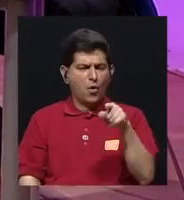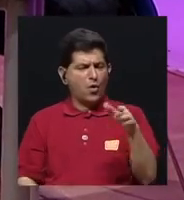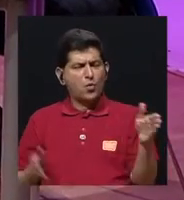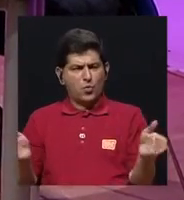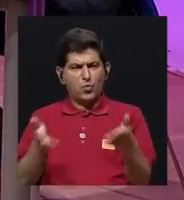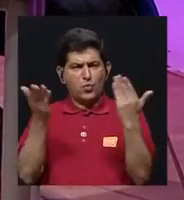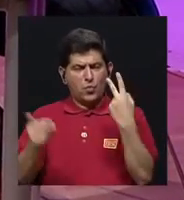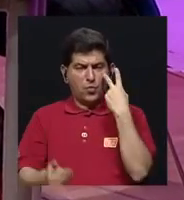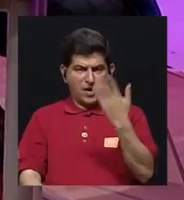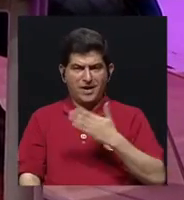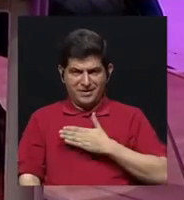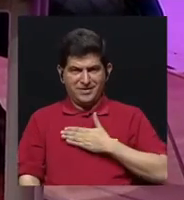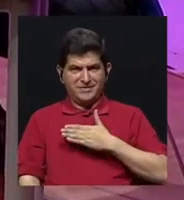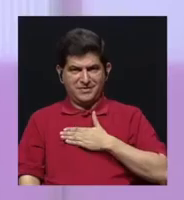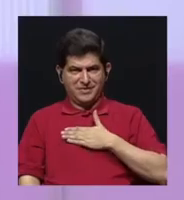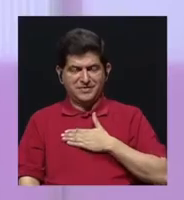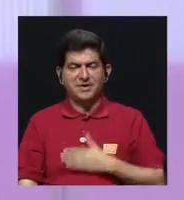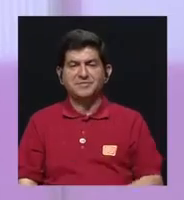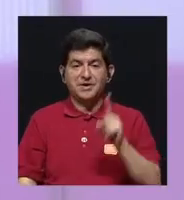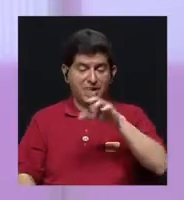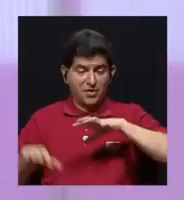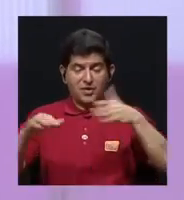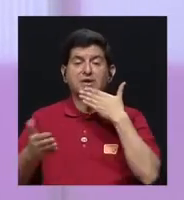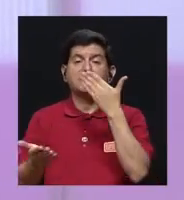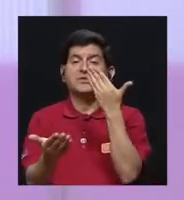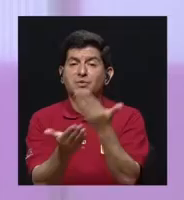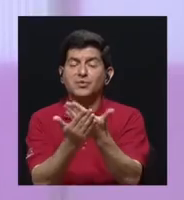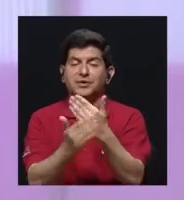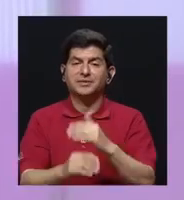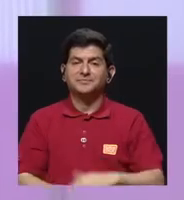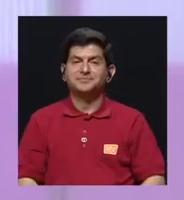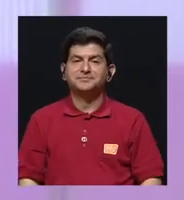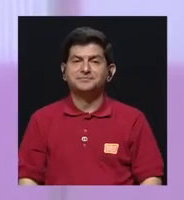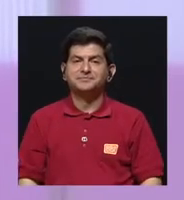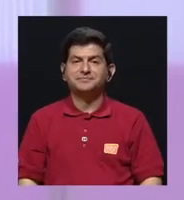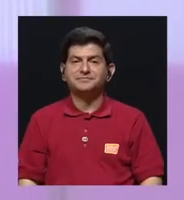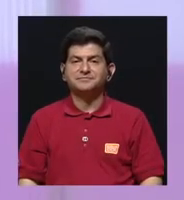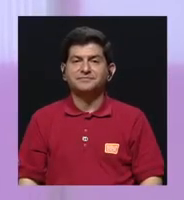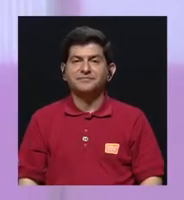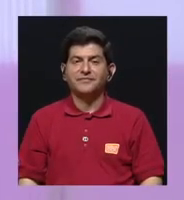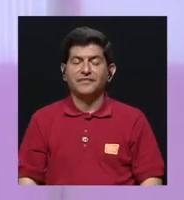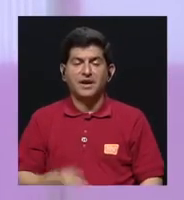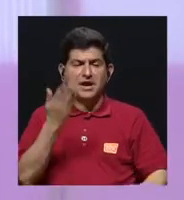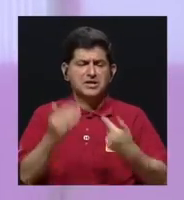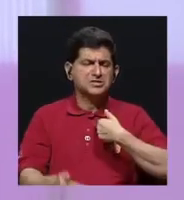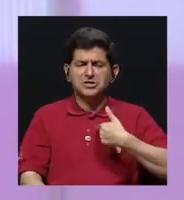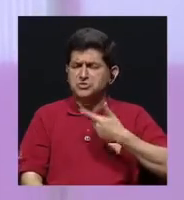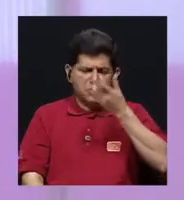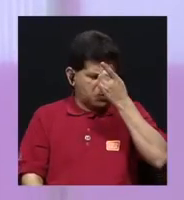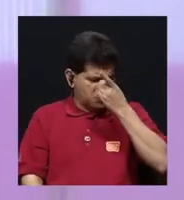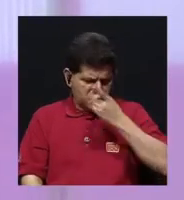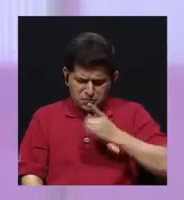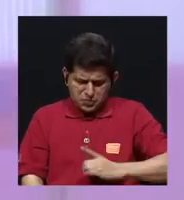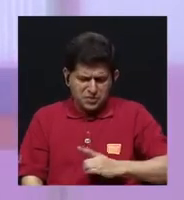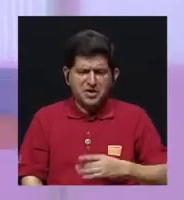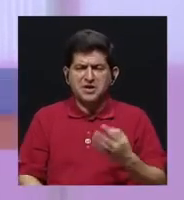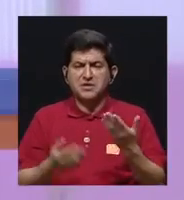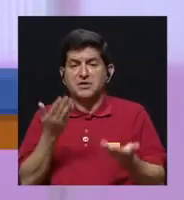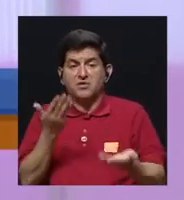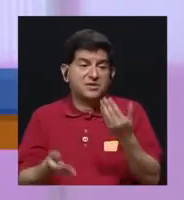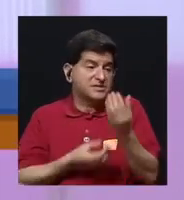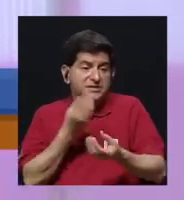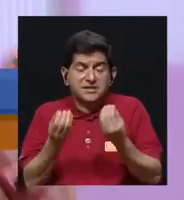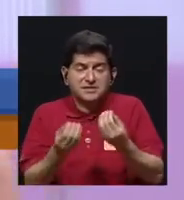él al verme a mí ocupada en algo bueno, que no, tal vez no podía estar ahí deprimida o buscando,